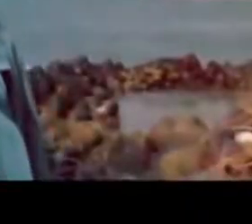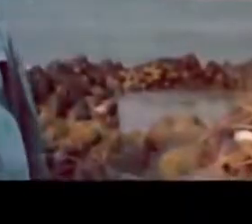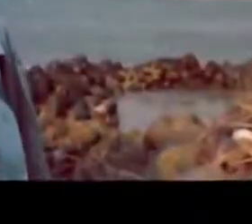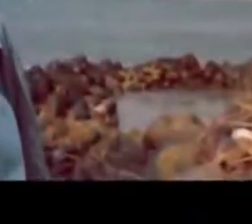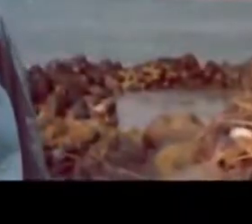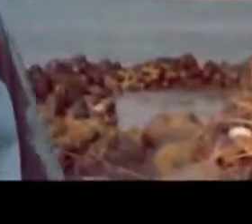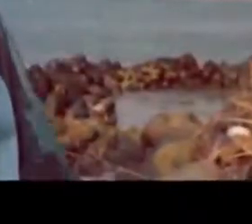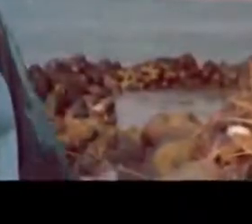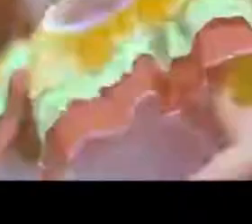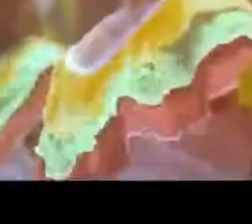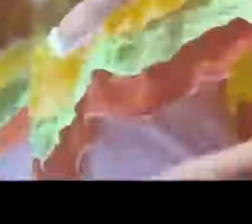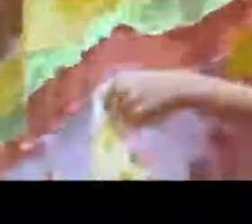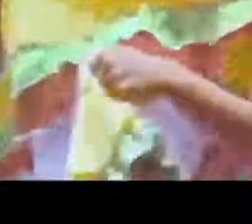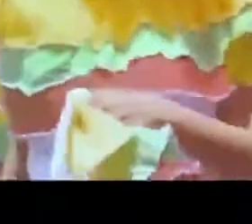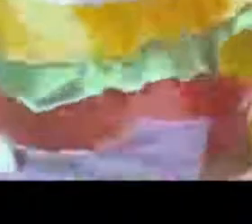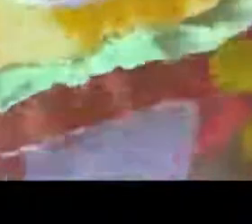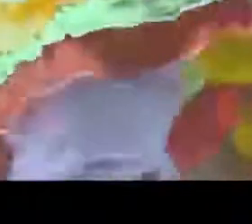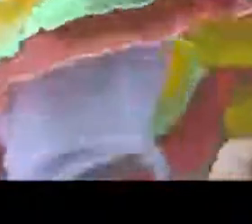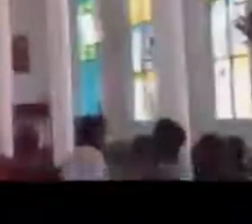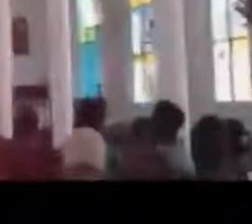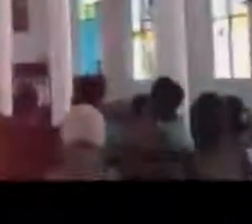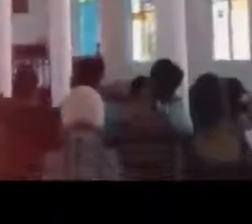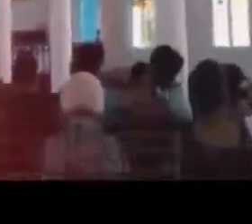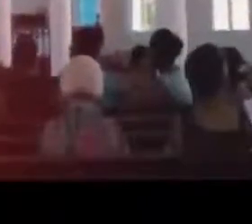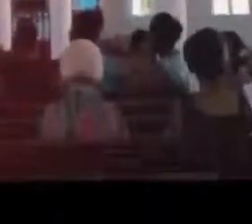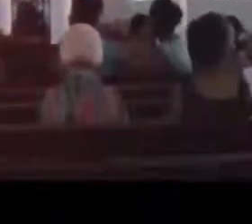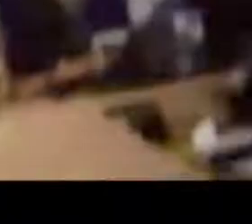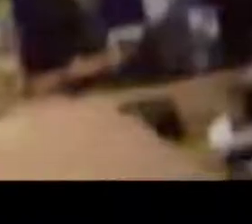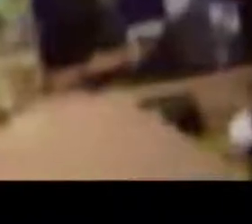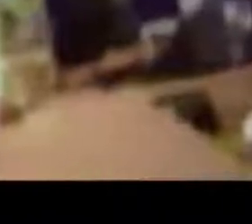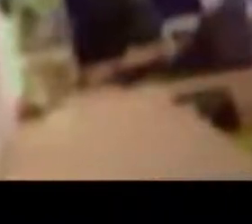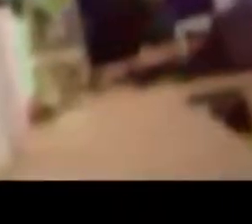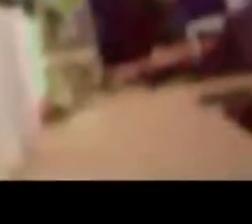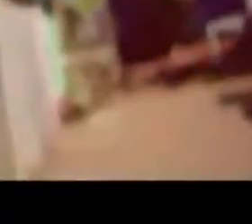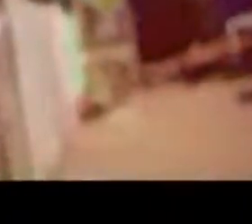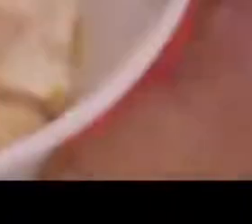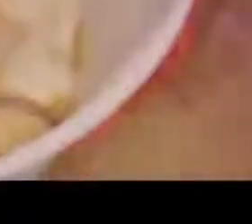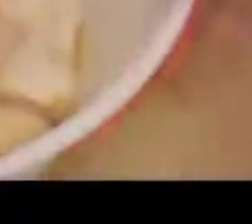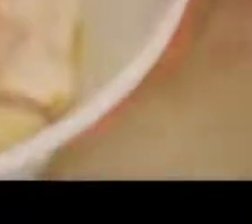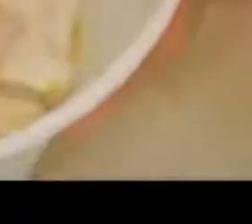Una travesía a la multiculturalidad de Nicaragua.